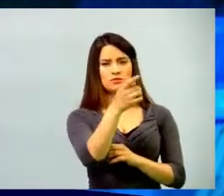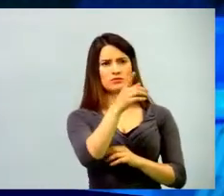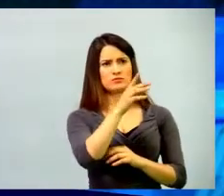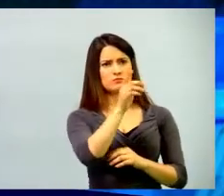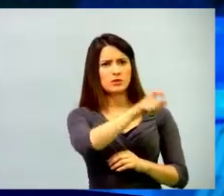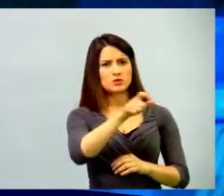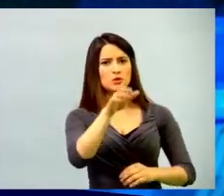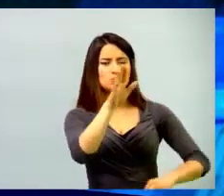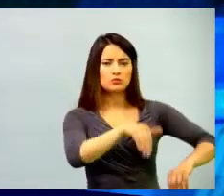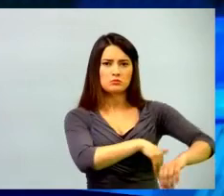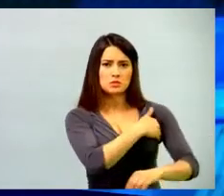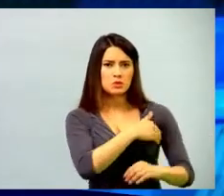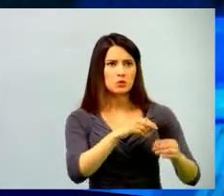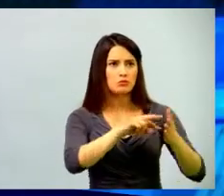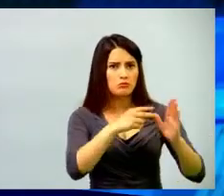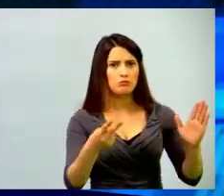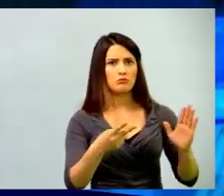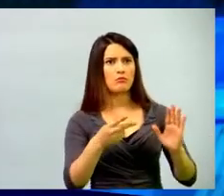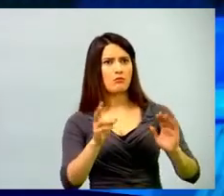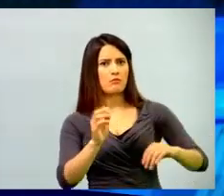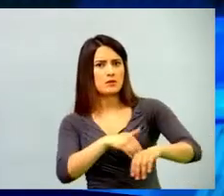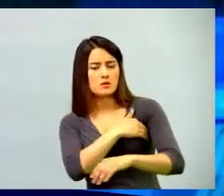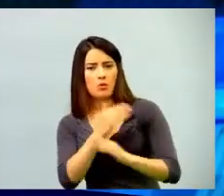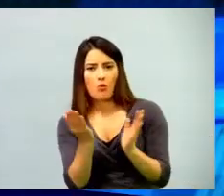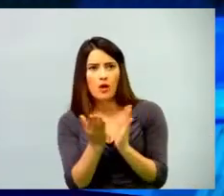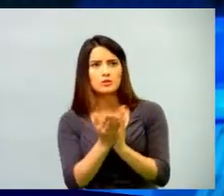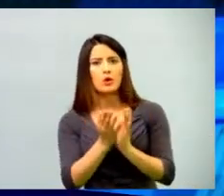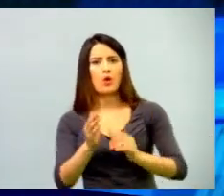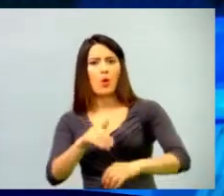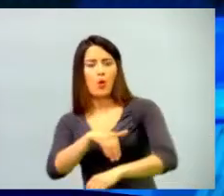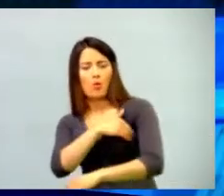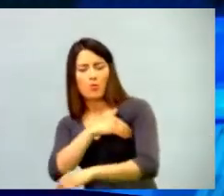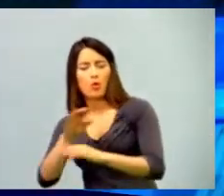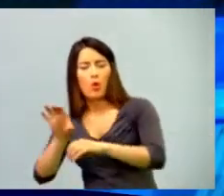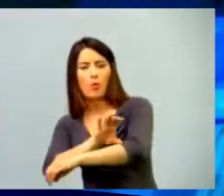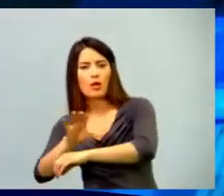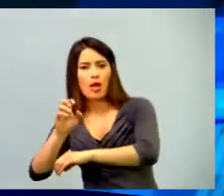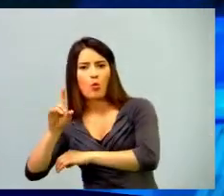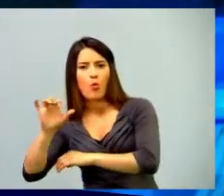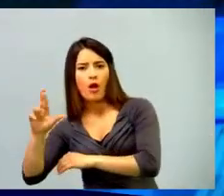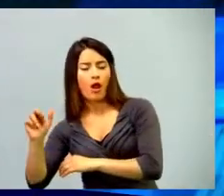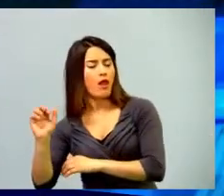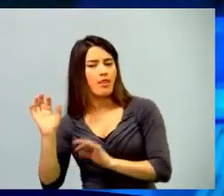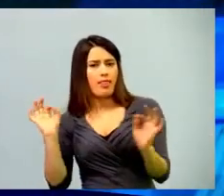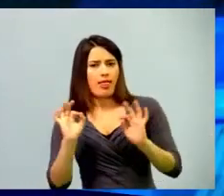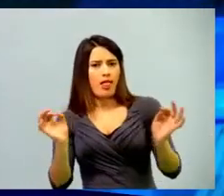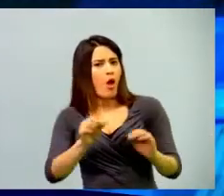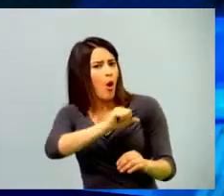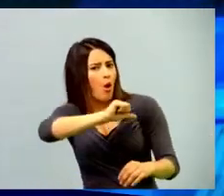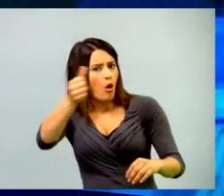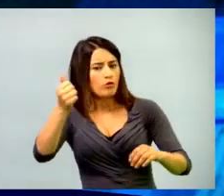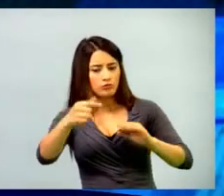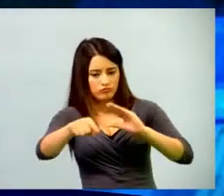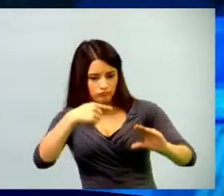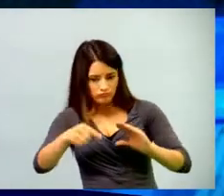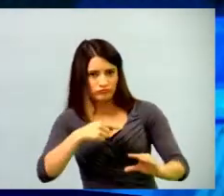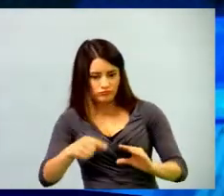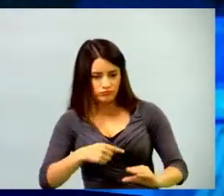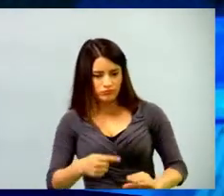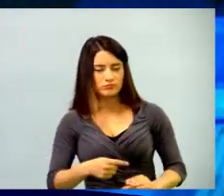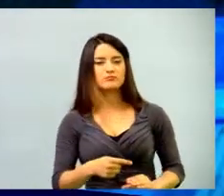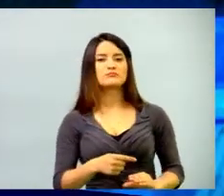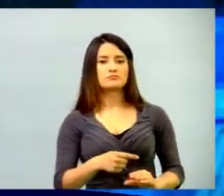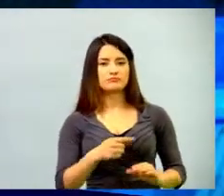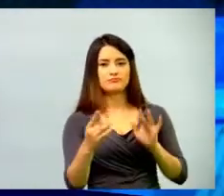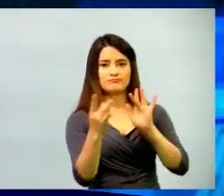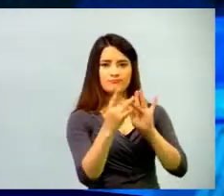Ministerio TIC ni al Ministerio de Educación, ni a Computadores para Educar, que también han estado presentes y que nos han marcado como tendencia en